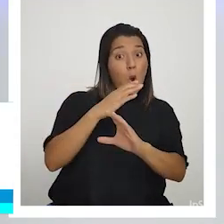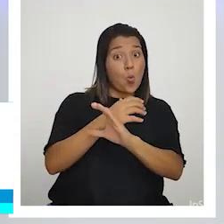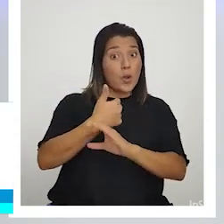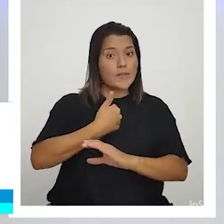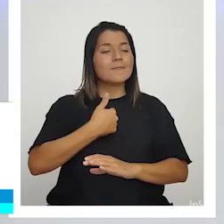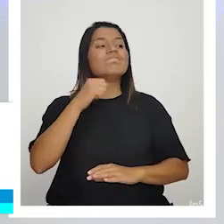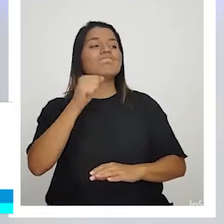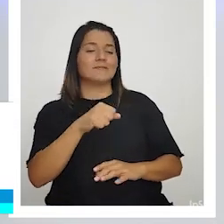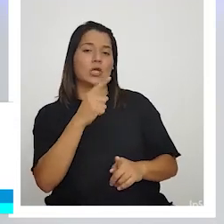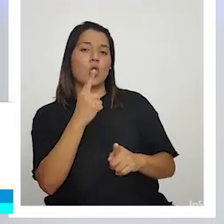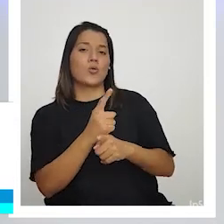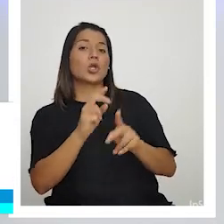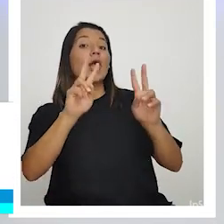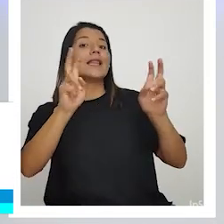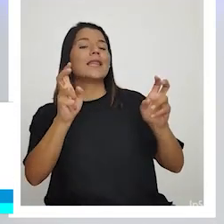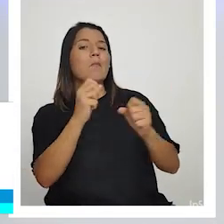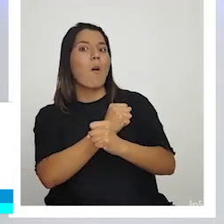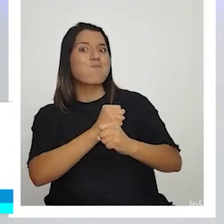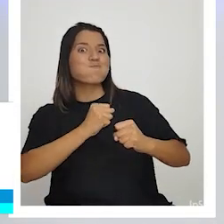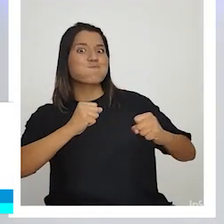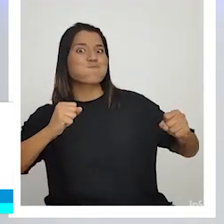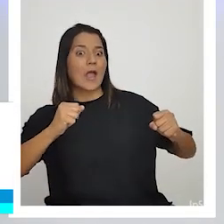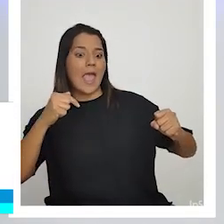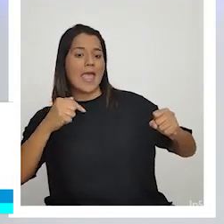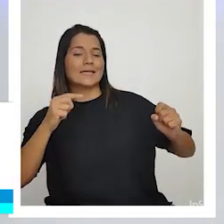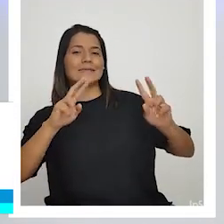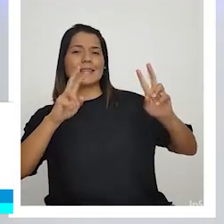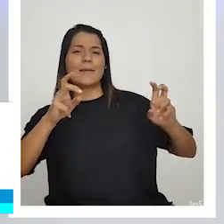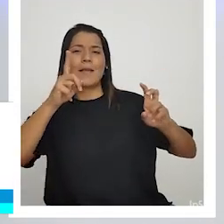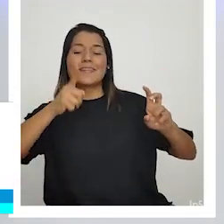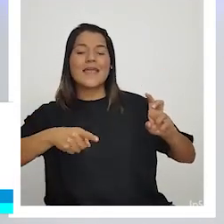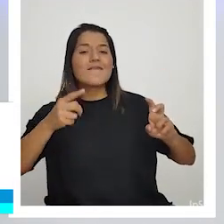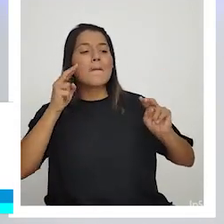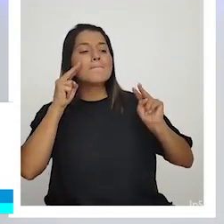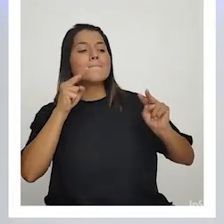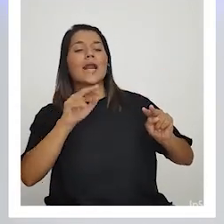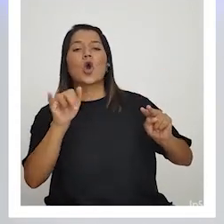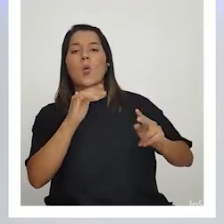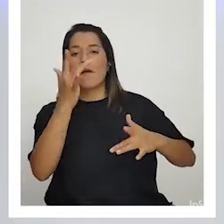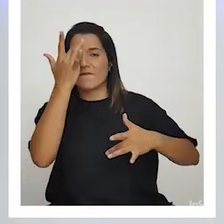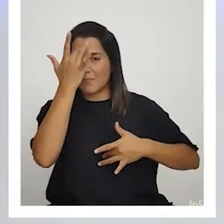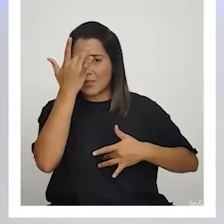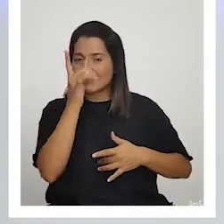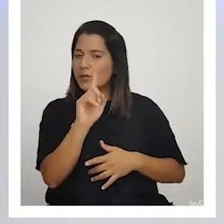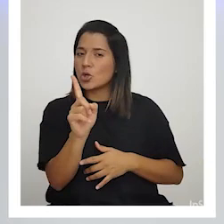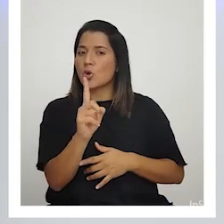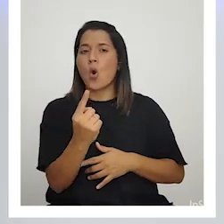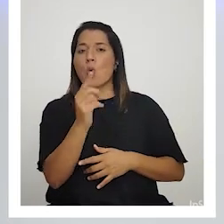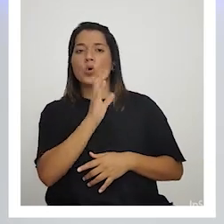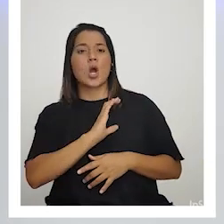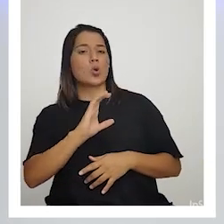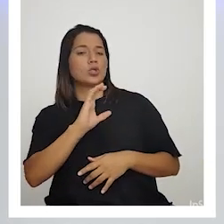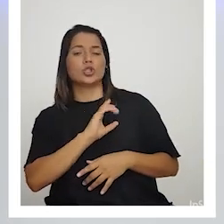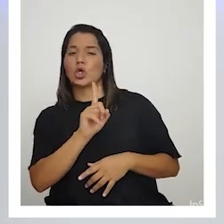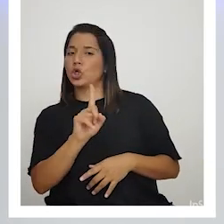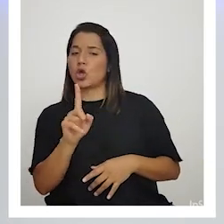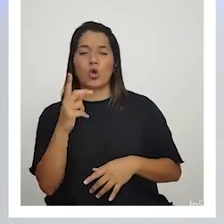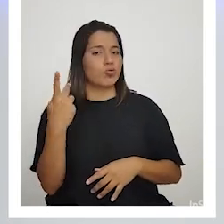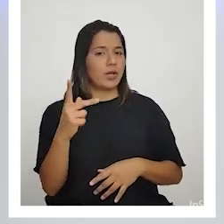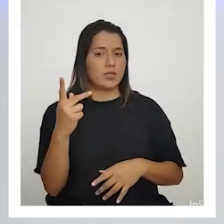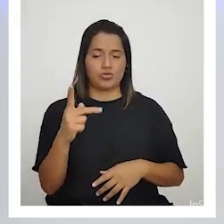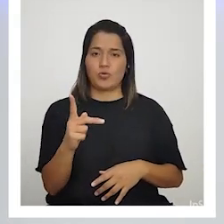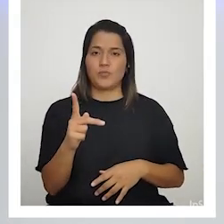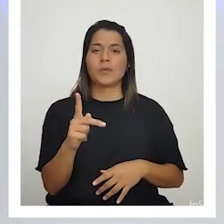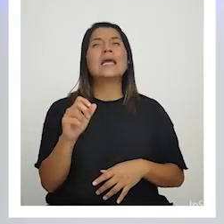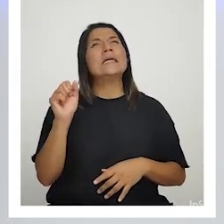tema actualmente que se tiene que ver ya como una enfermedad, no es un factor de riesgo, sino es un factor de